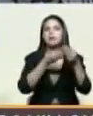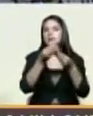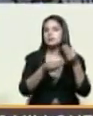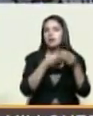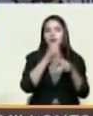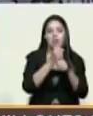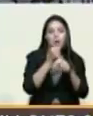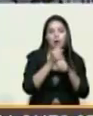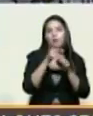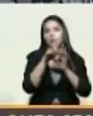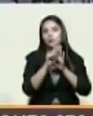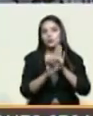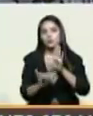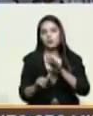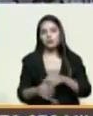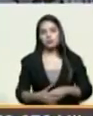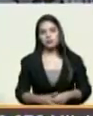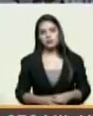ahí.